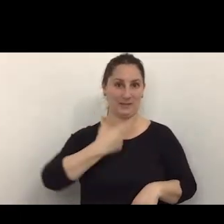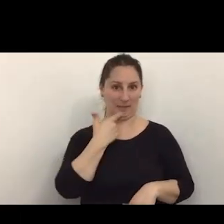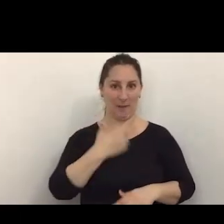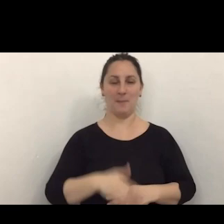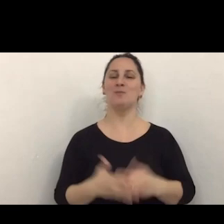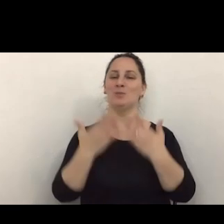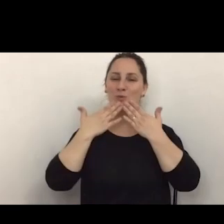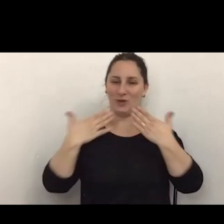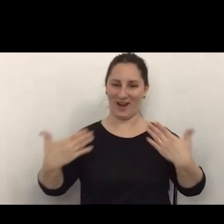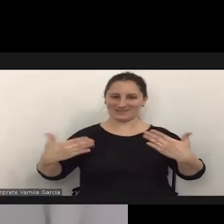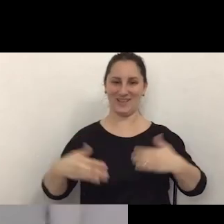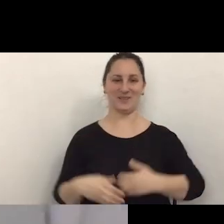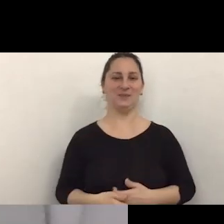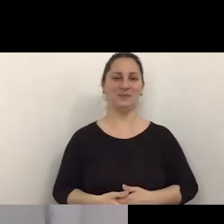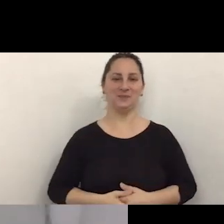Muchas gracias.